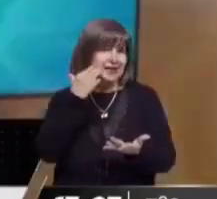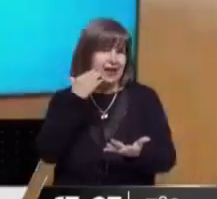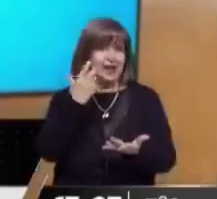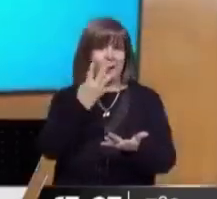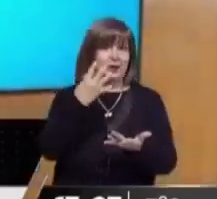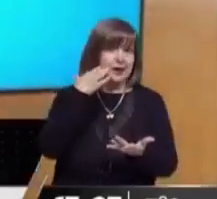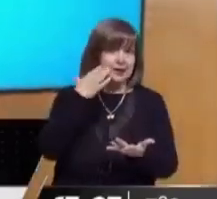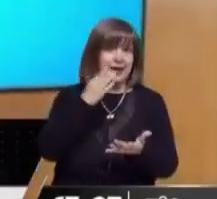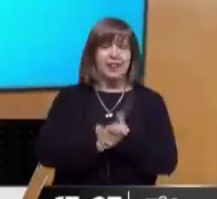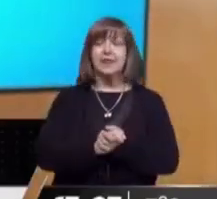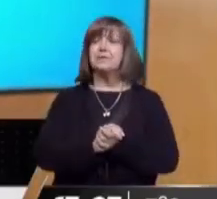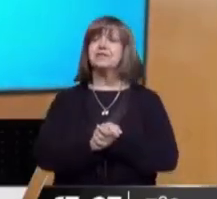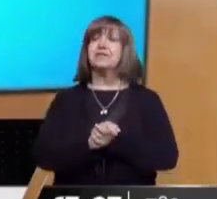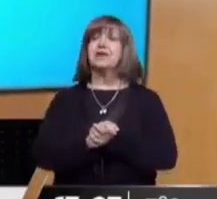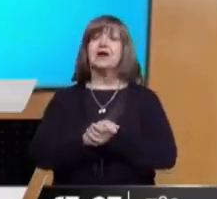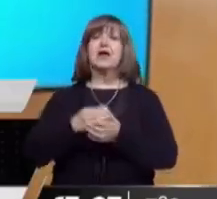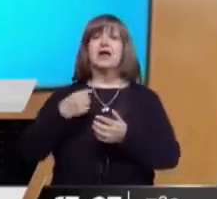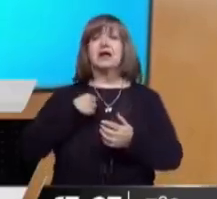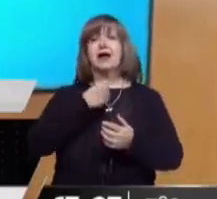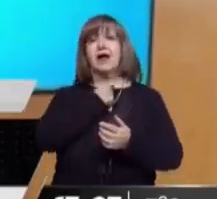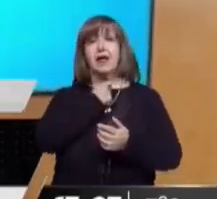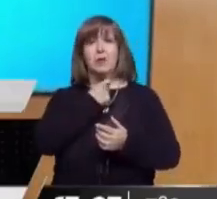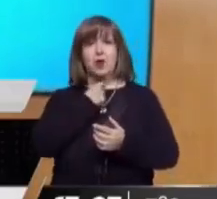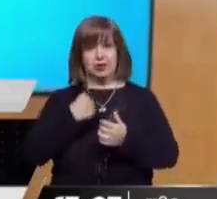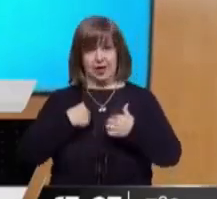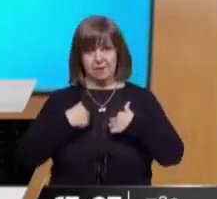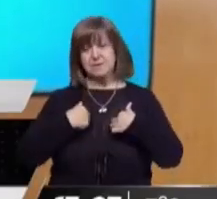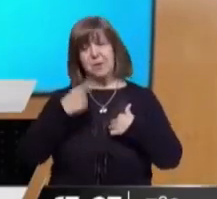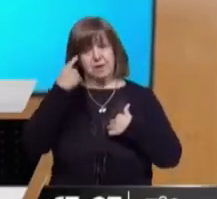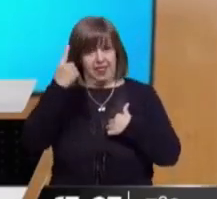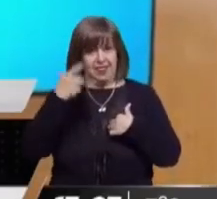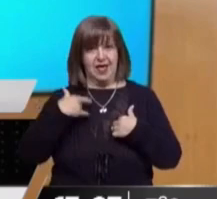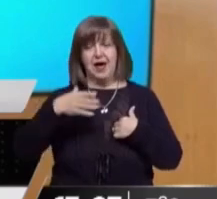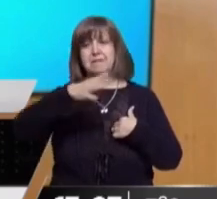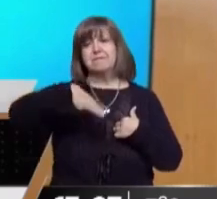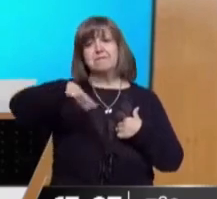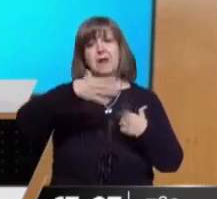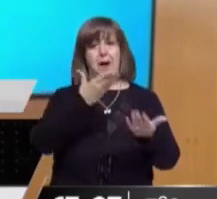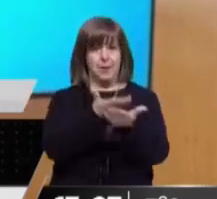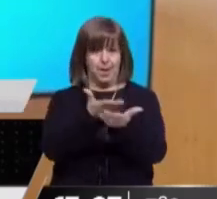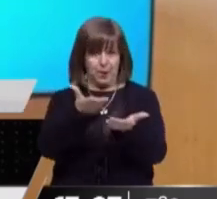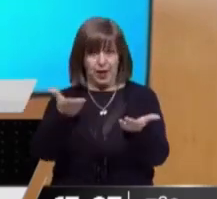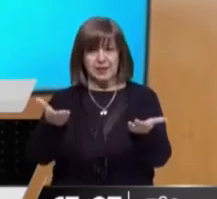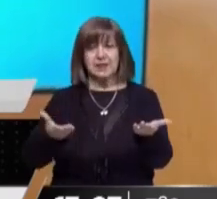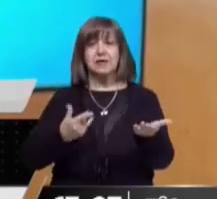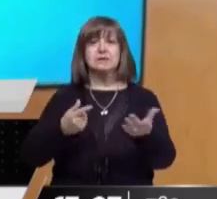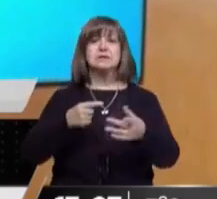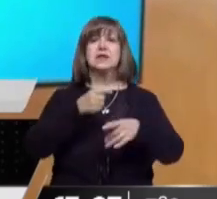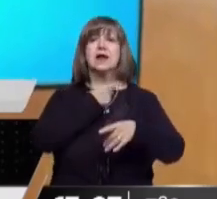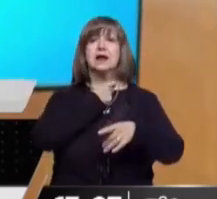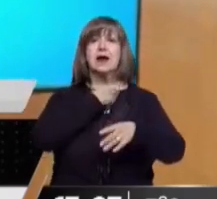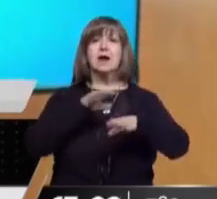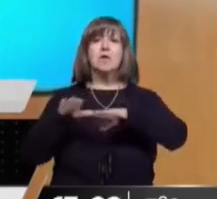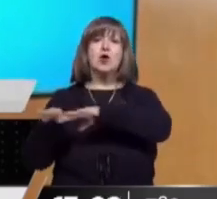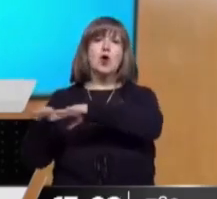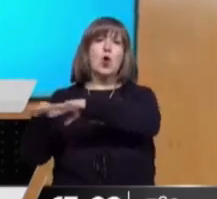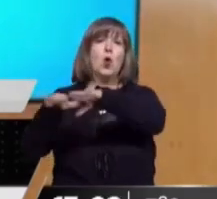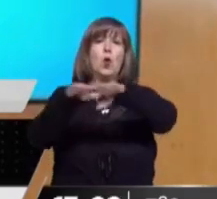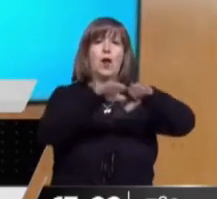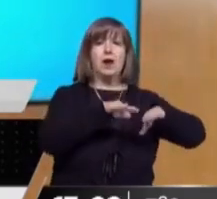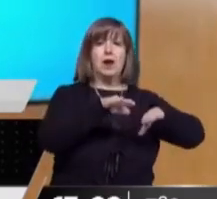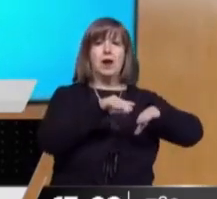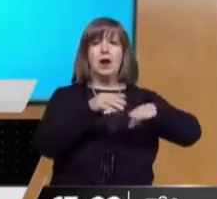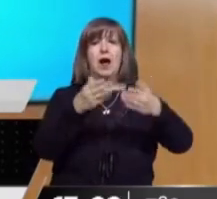lo que buscamos, bueno, es que el microcentro, principalmente el microcentro, bueno, tenga de manera uniforme esta modalidad